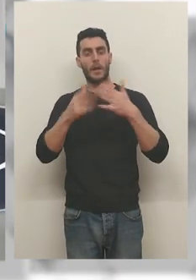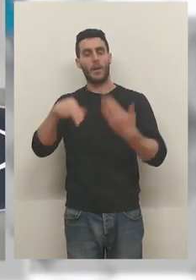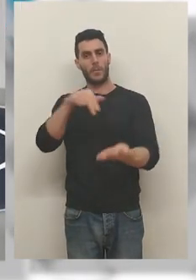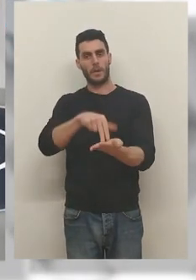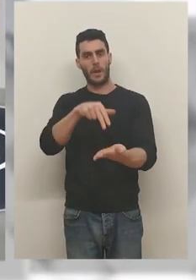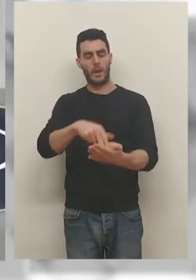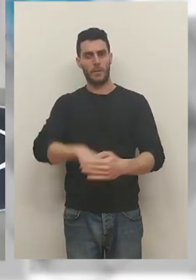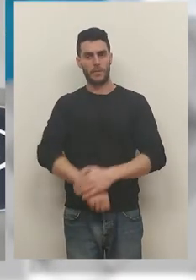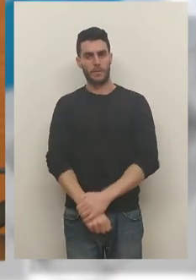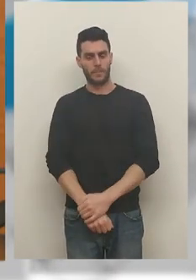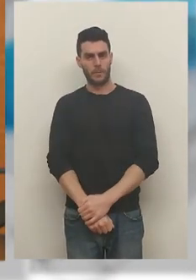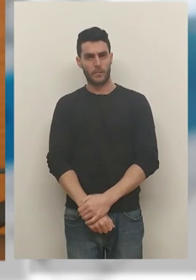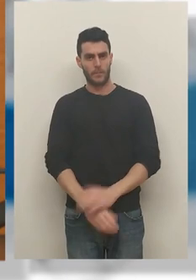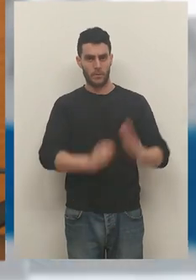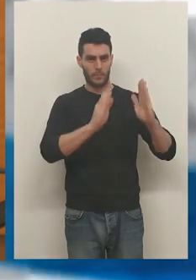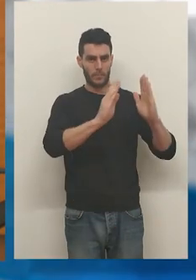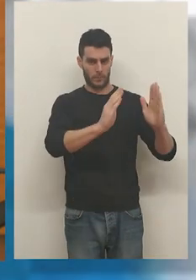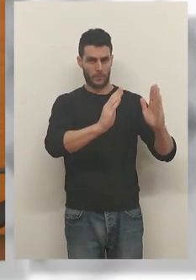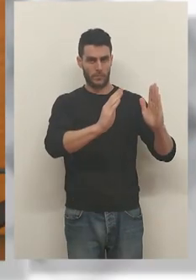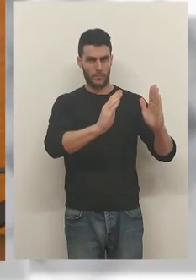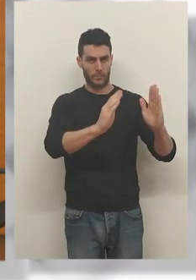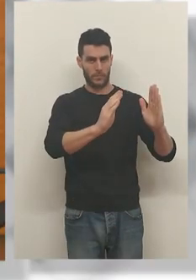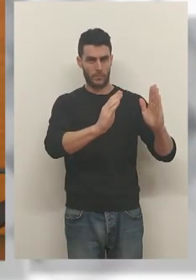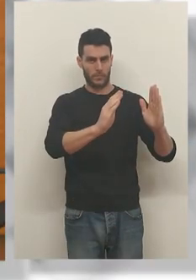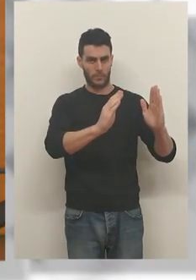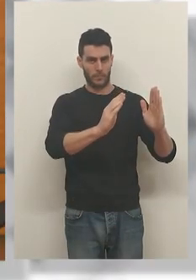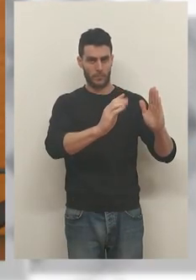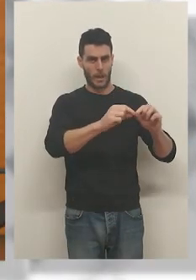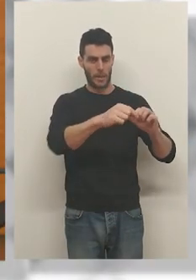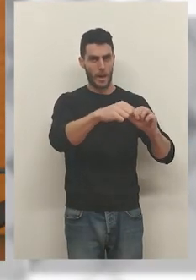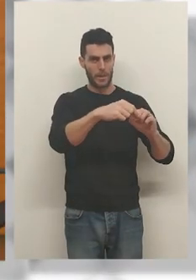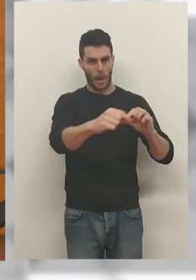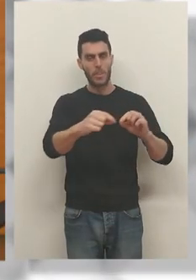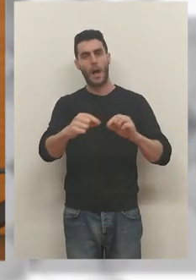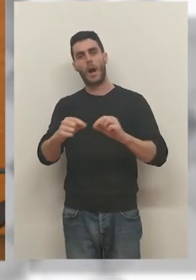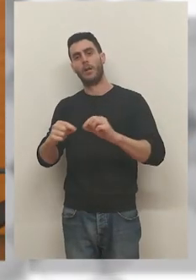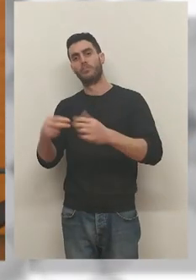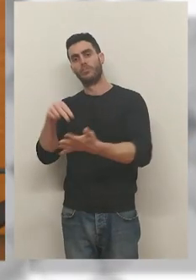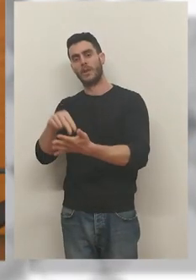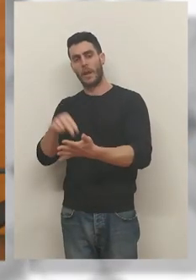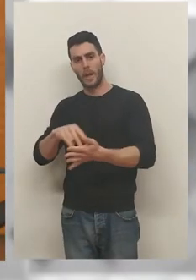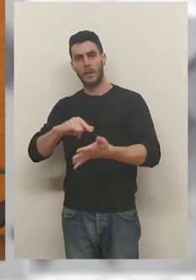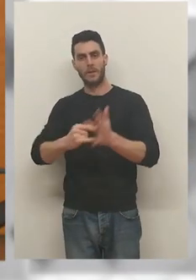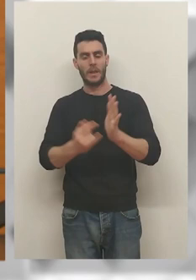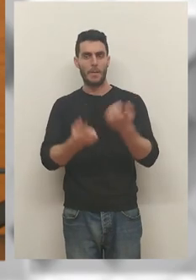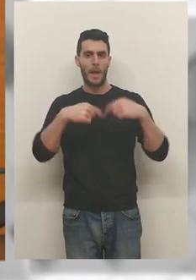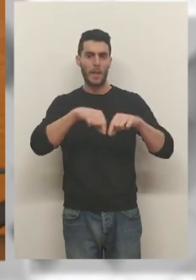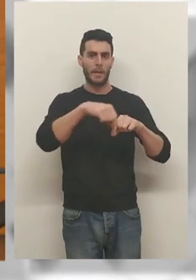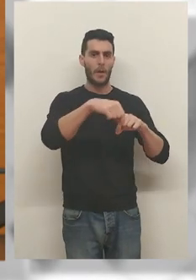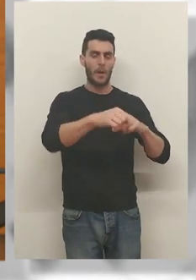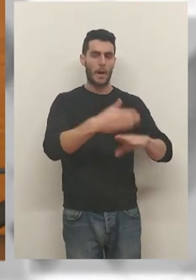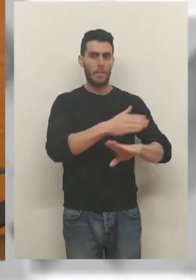presencial conjugar lo mejor de ambos sistemas el sistema de cita